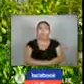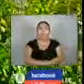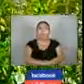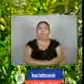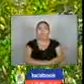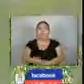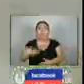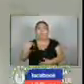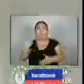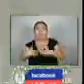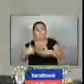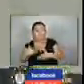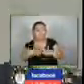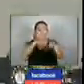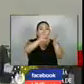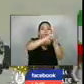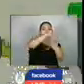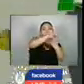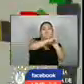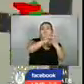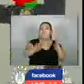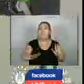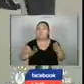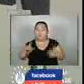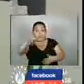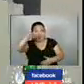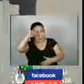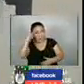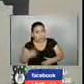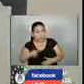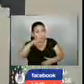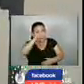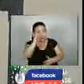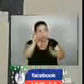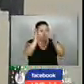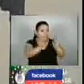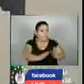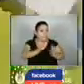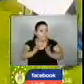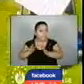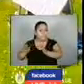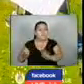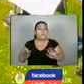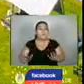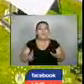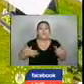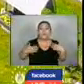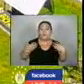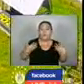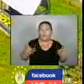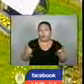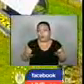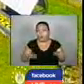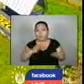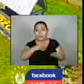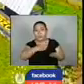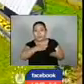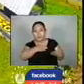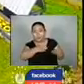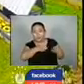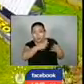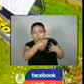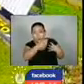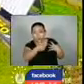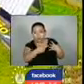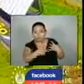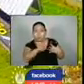Todo este proyecto ha sido un verdadero reto logístico debido a las características particulares